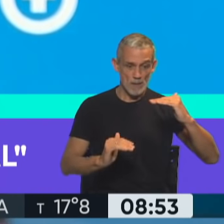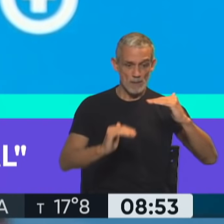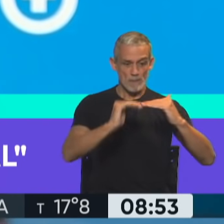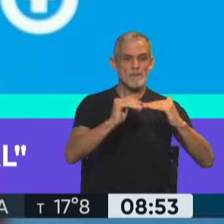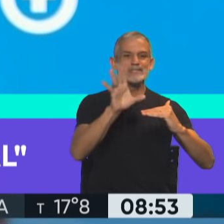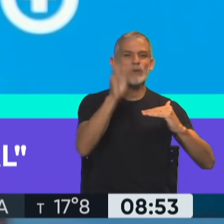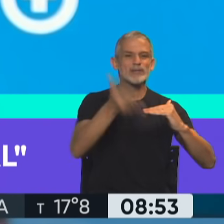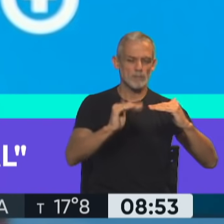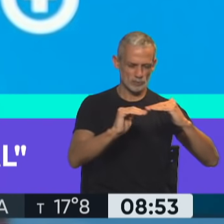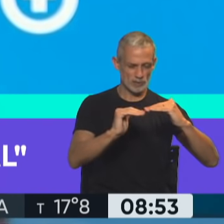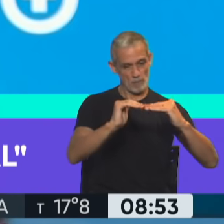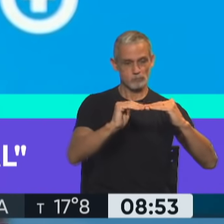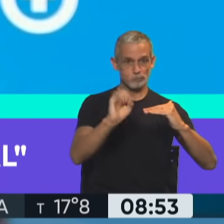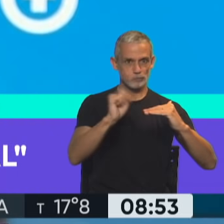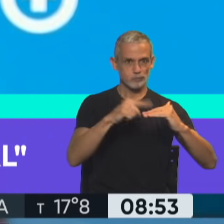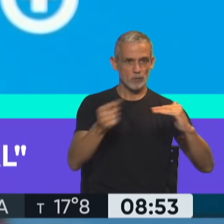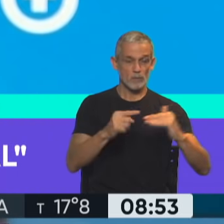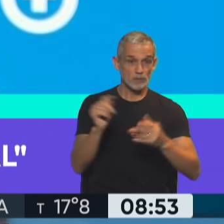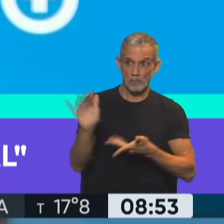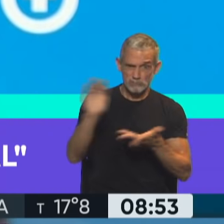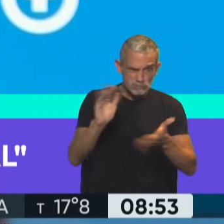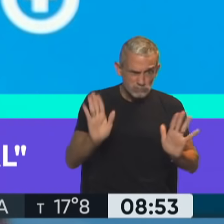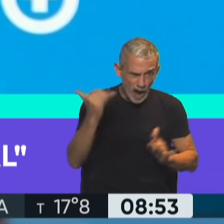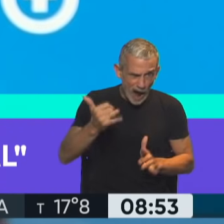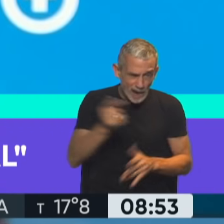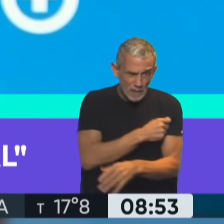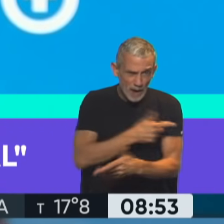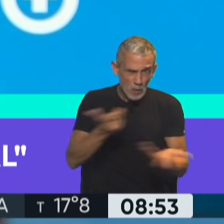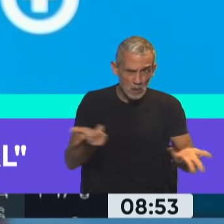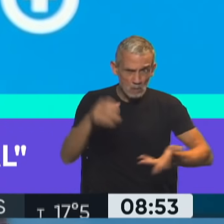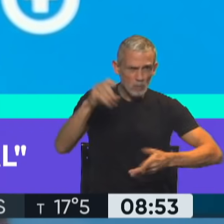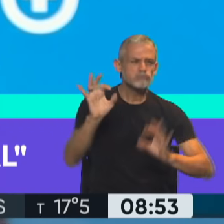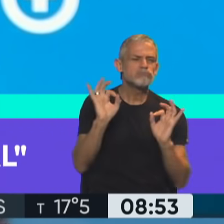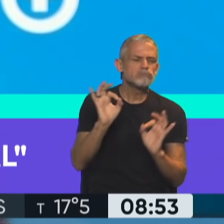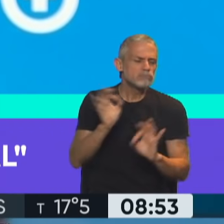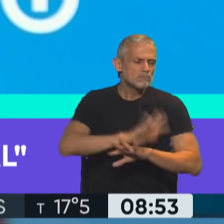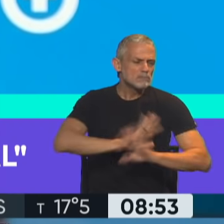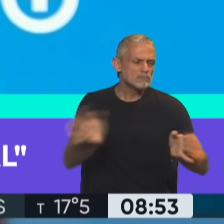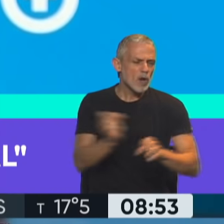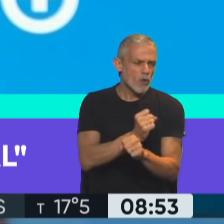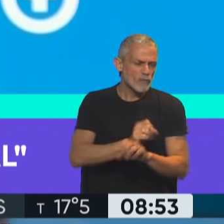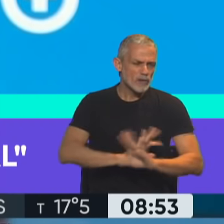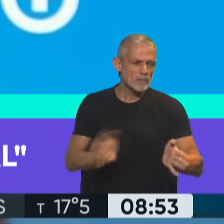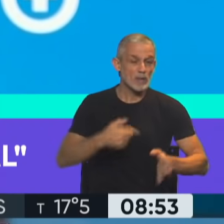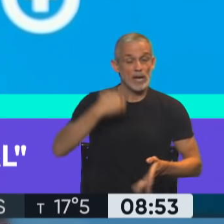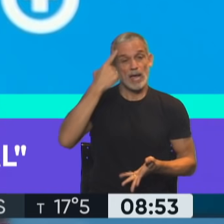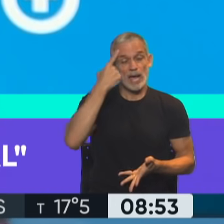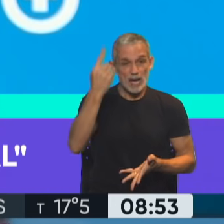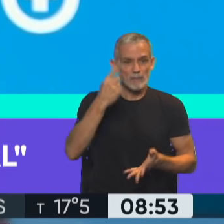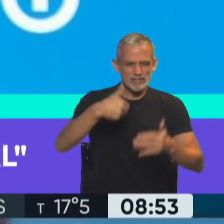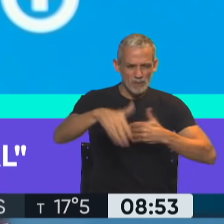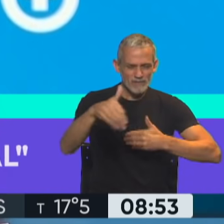este 50%. Las vacunas están, el stock está, esto está asegurado, con lo cual pensamos que en